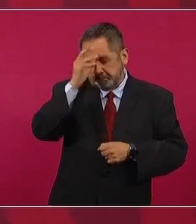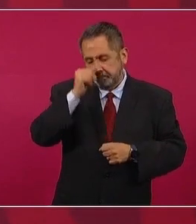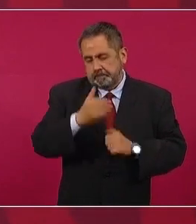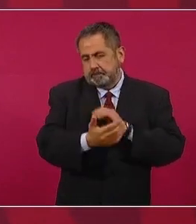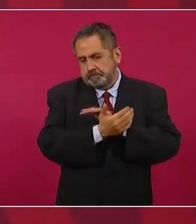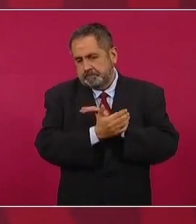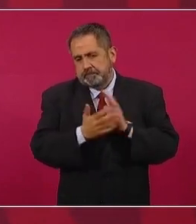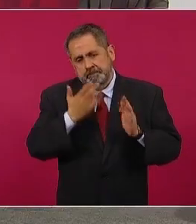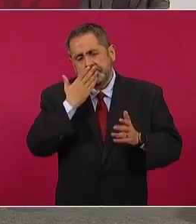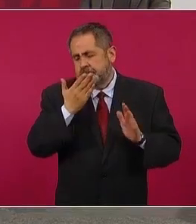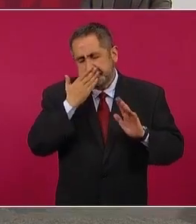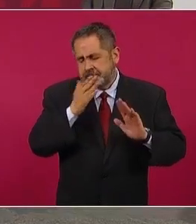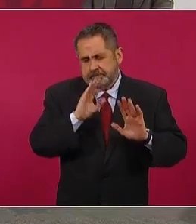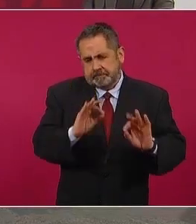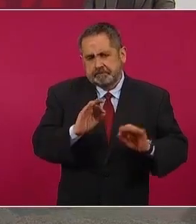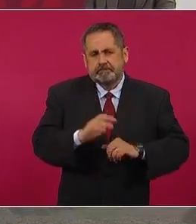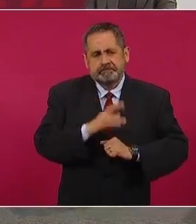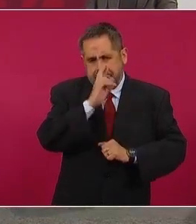solicitan.